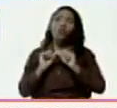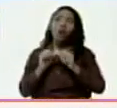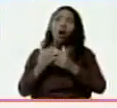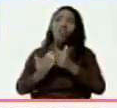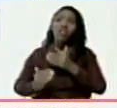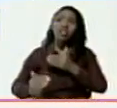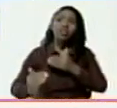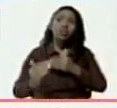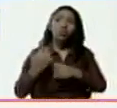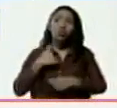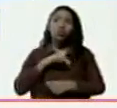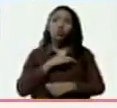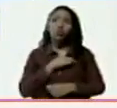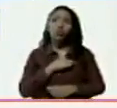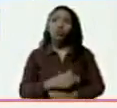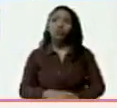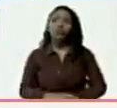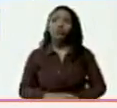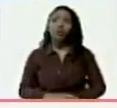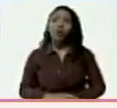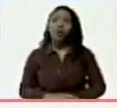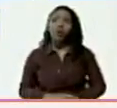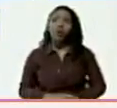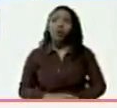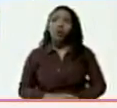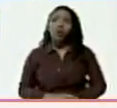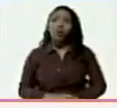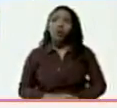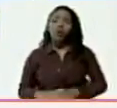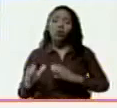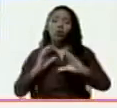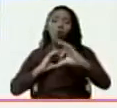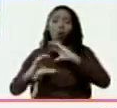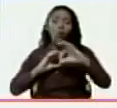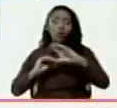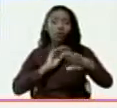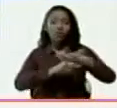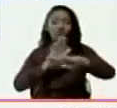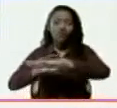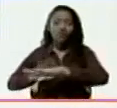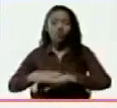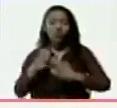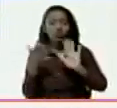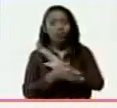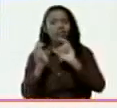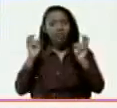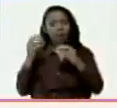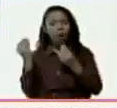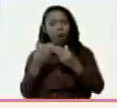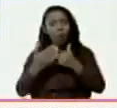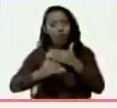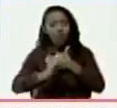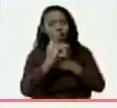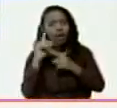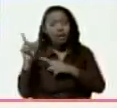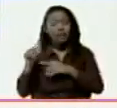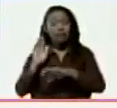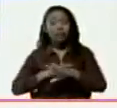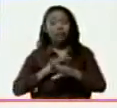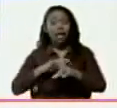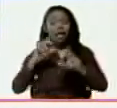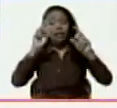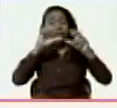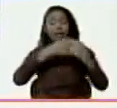nosotros estaremos comunicando e informando periódicamente sobre los avances ya este caso está en examen